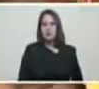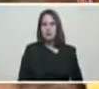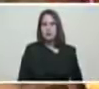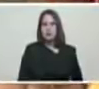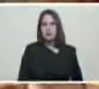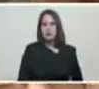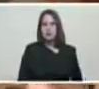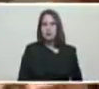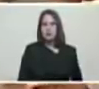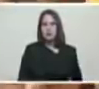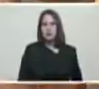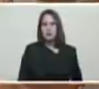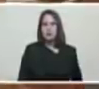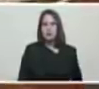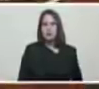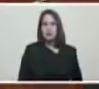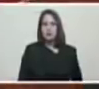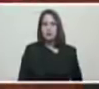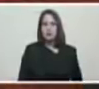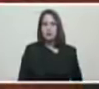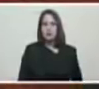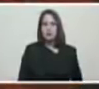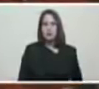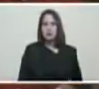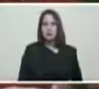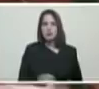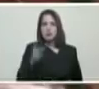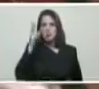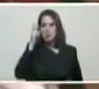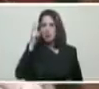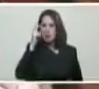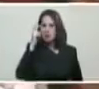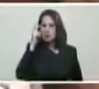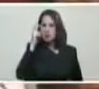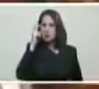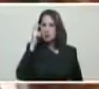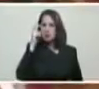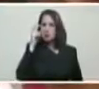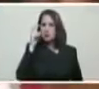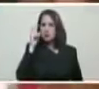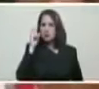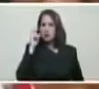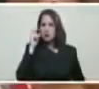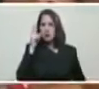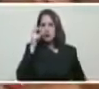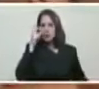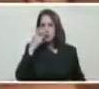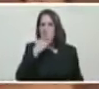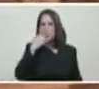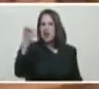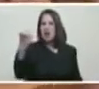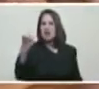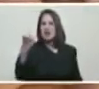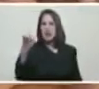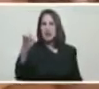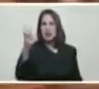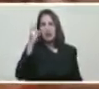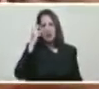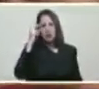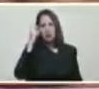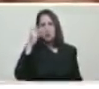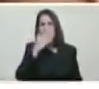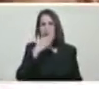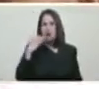patria Esa consign primera vez que escucho Vamos a gritar porque la quiero escuchar mejor